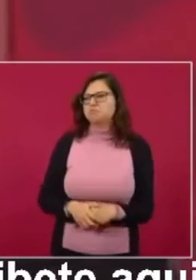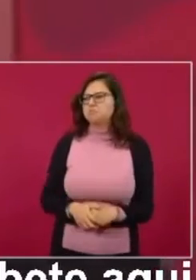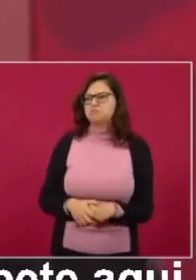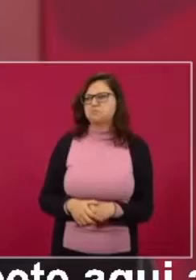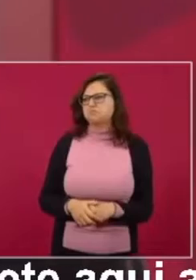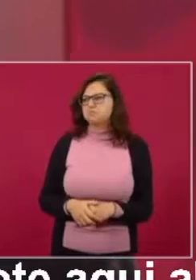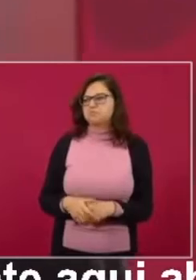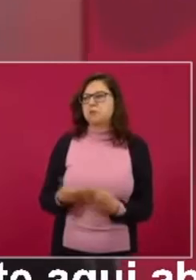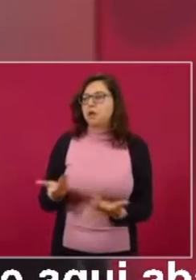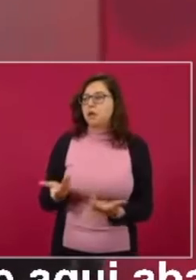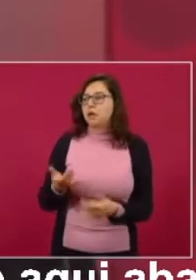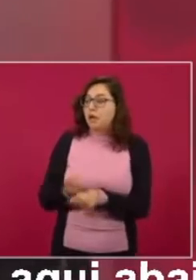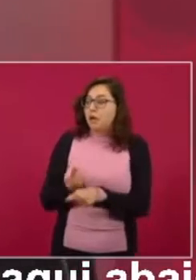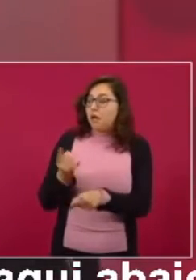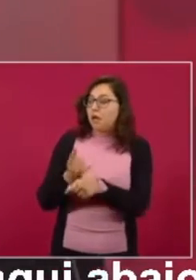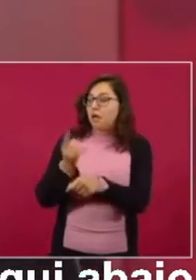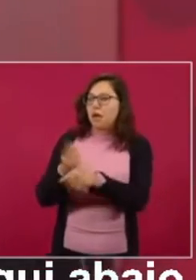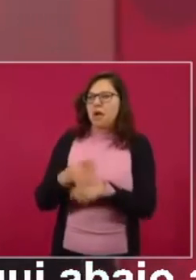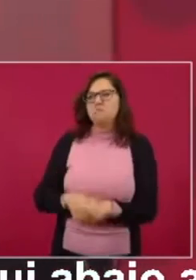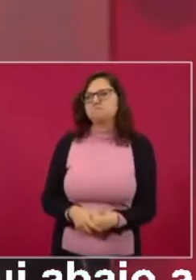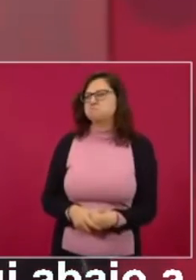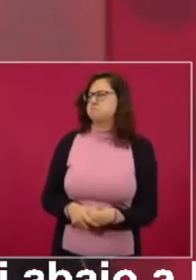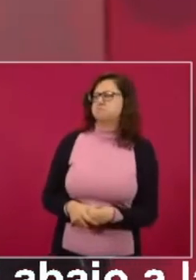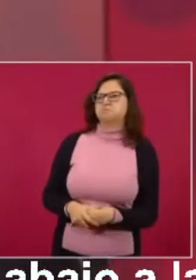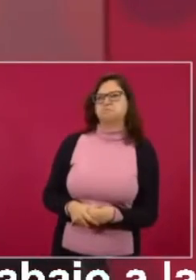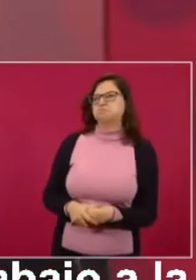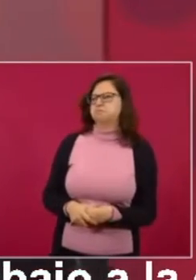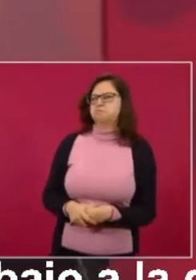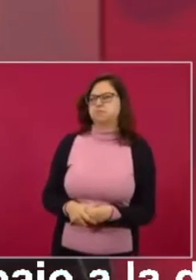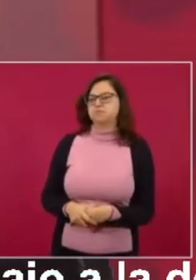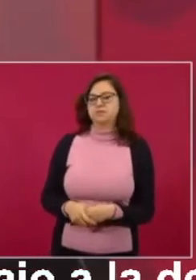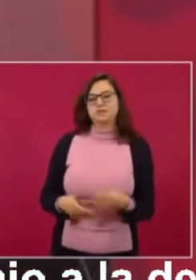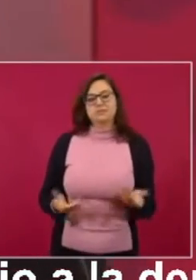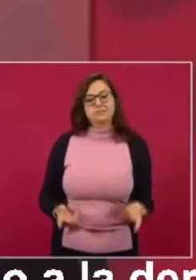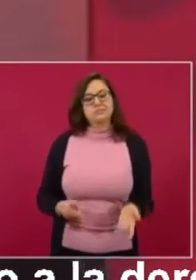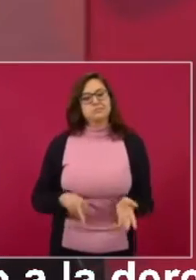y si no la ensarta perdiste